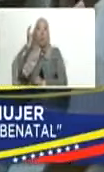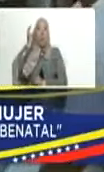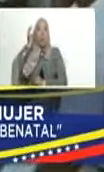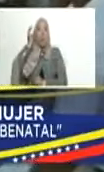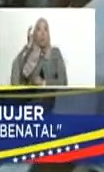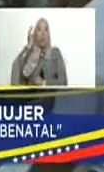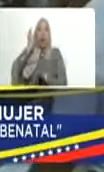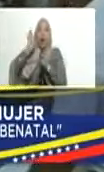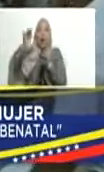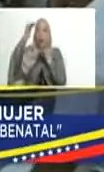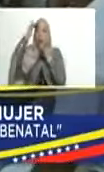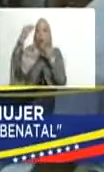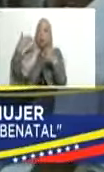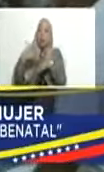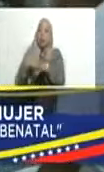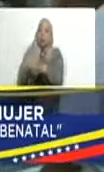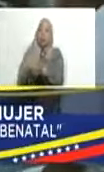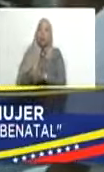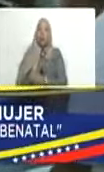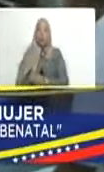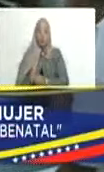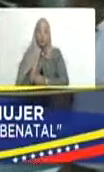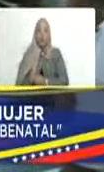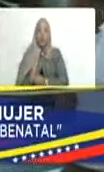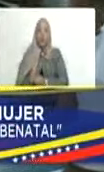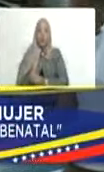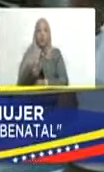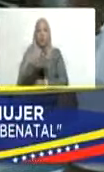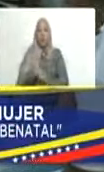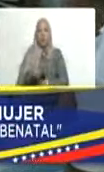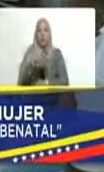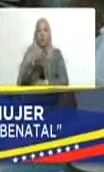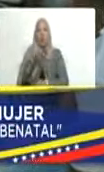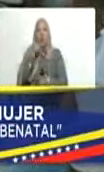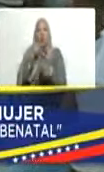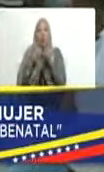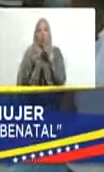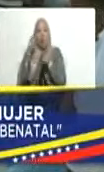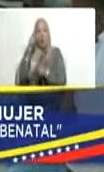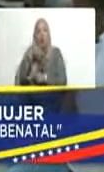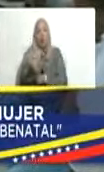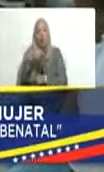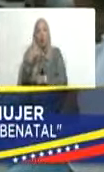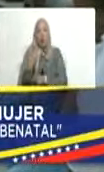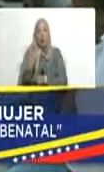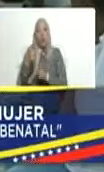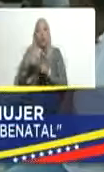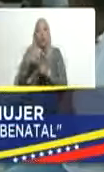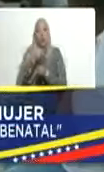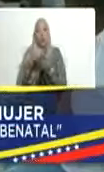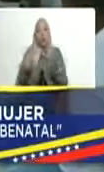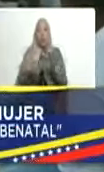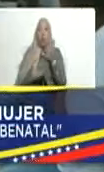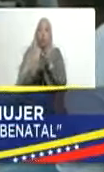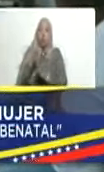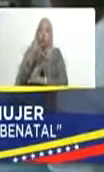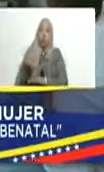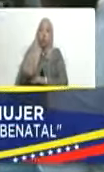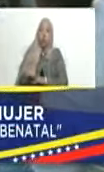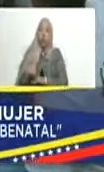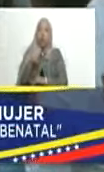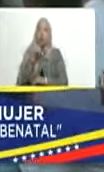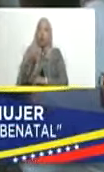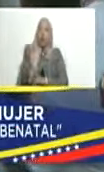dando atenciones integrales. Aquí tenemos el espacio de este consultorio popular tipo 3, totalmente recuperado, el área